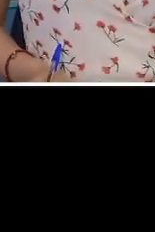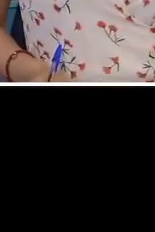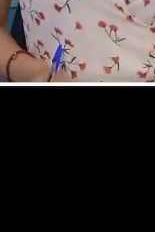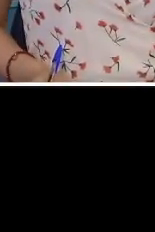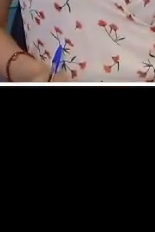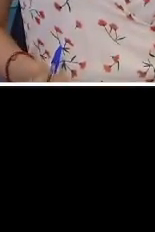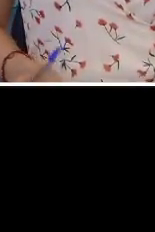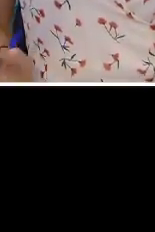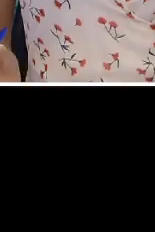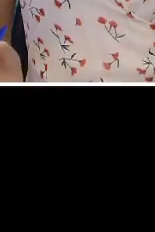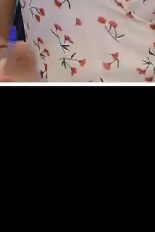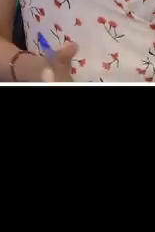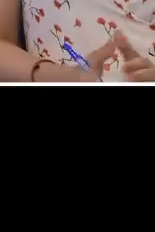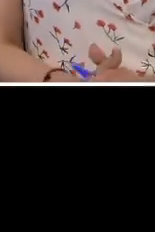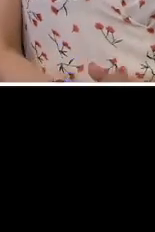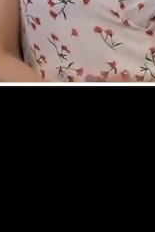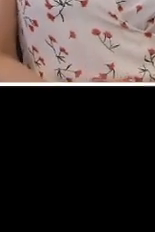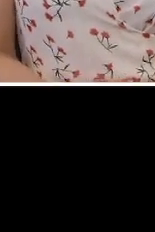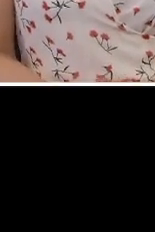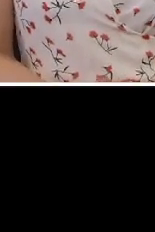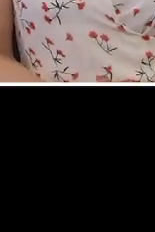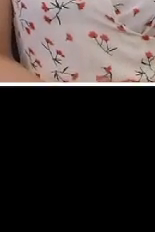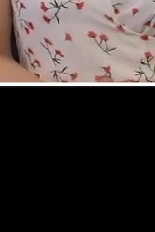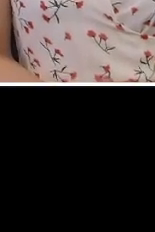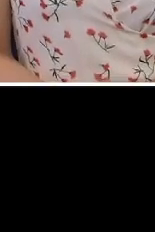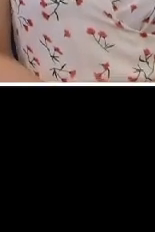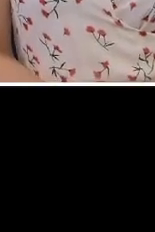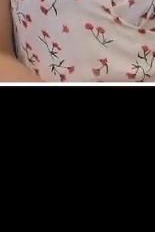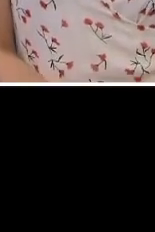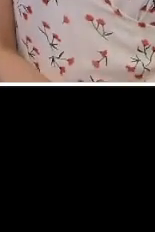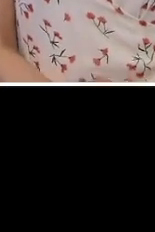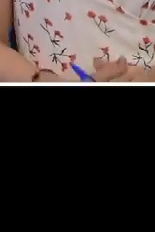Muy buenas tardes, bienvenidos todos a esta, la segunda emisión de El Noticiero.